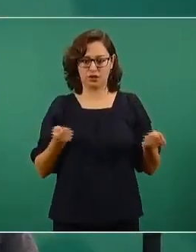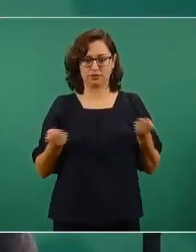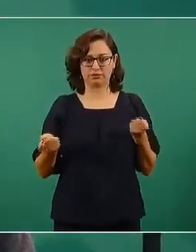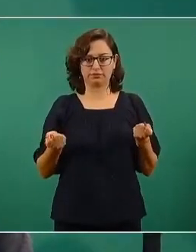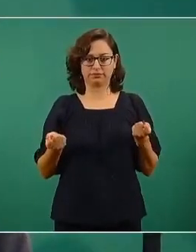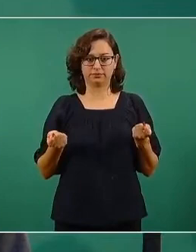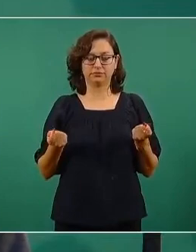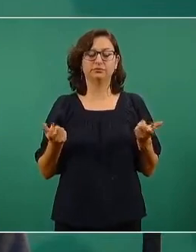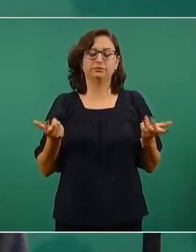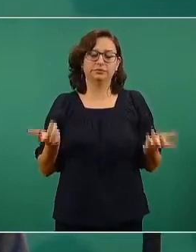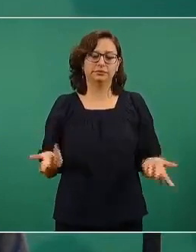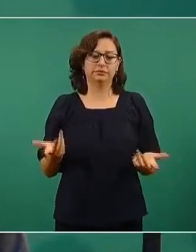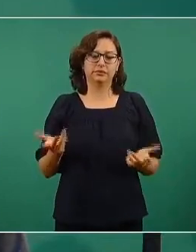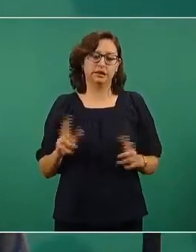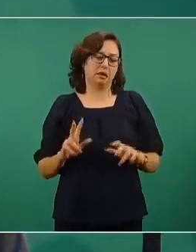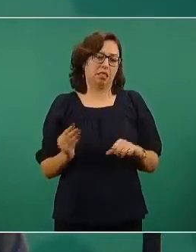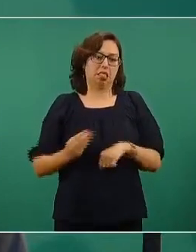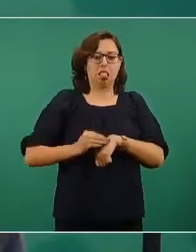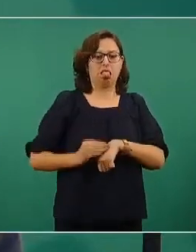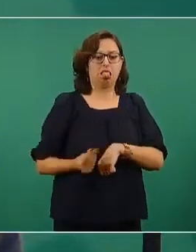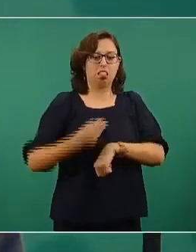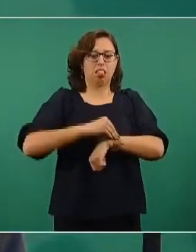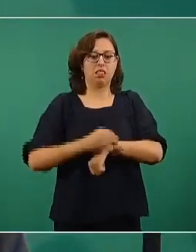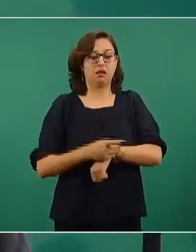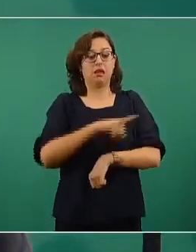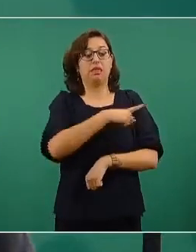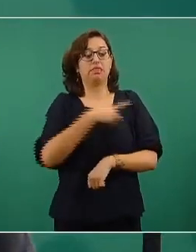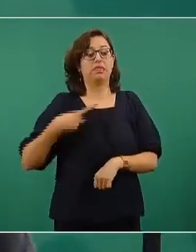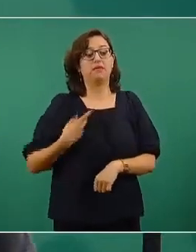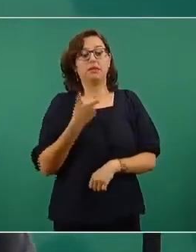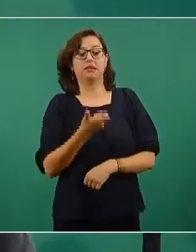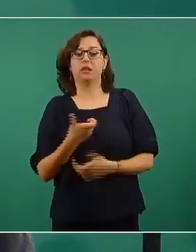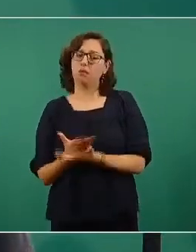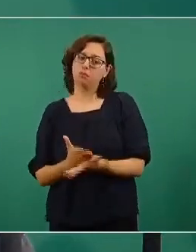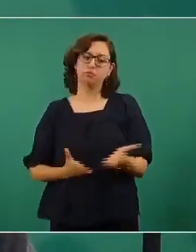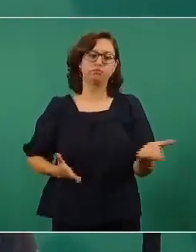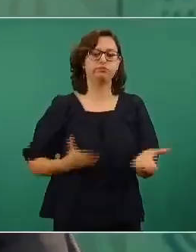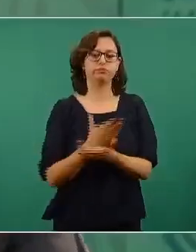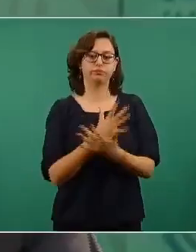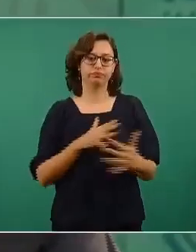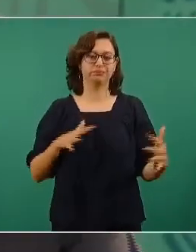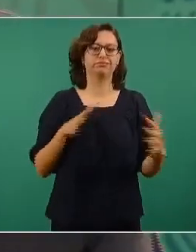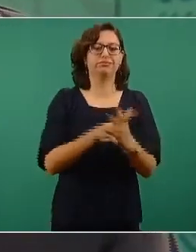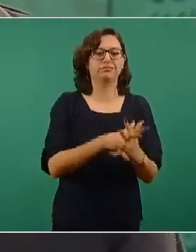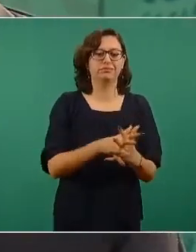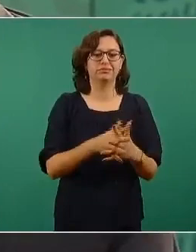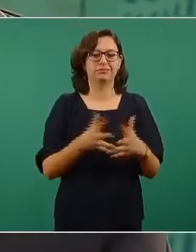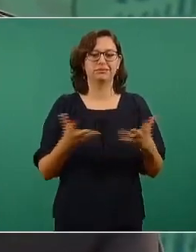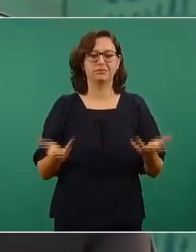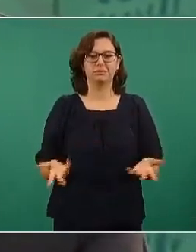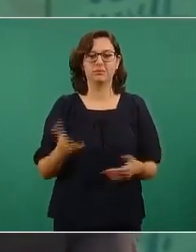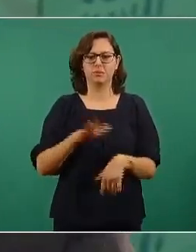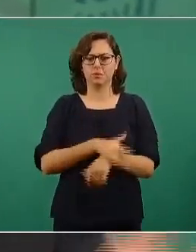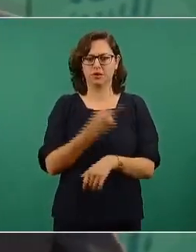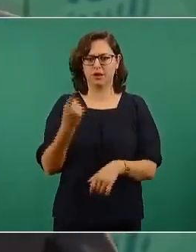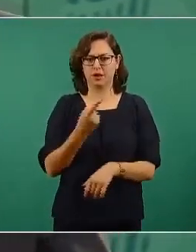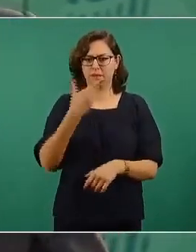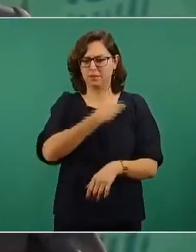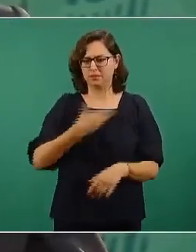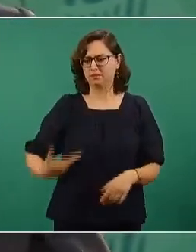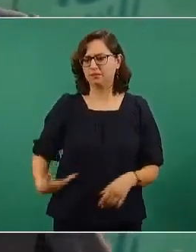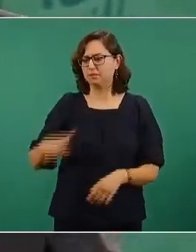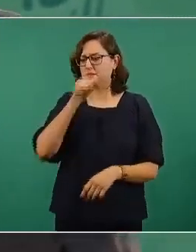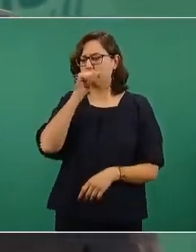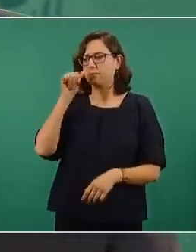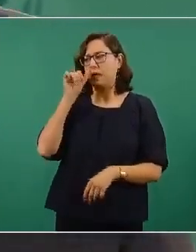Y eso fue un pretexto, lo de la deuda, porque el presidente Juárez declaró una moratoria porque no había